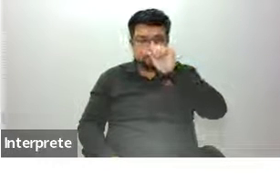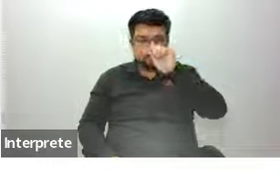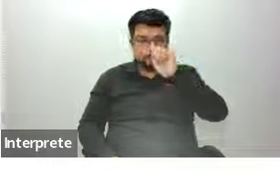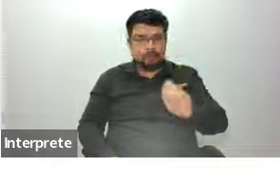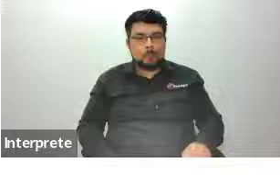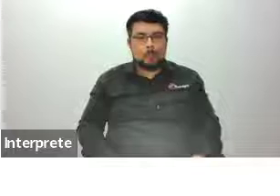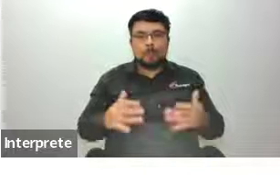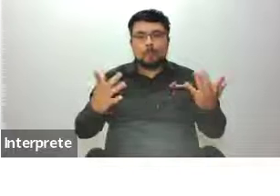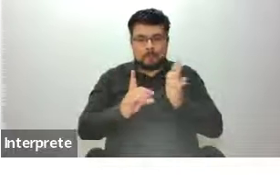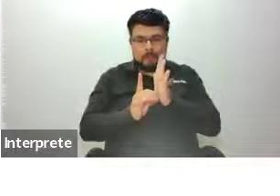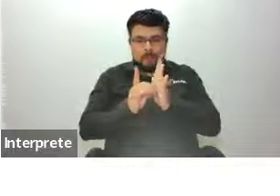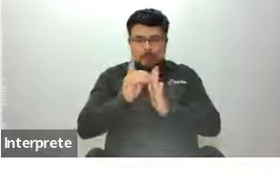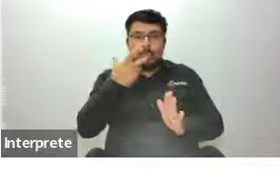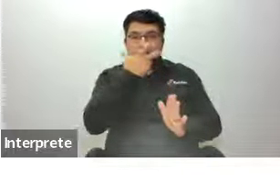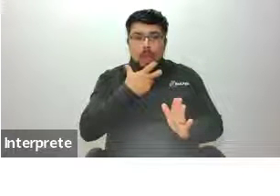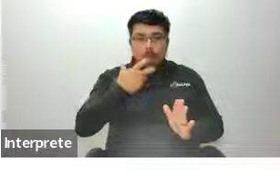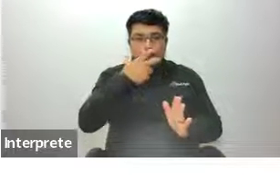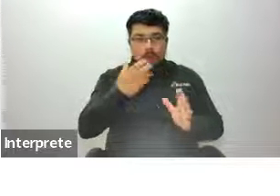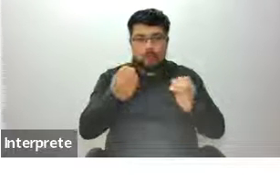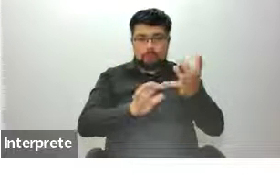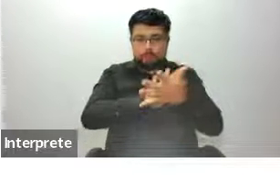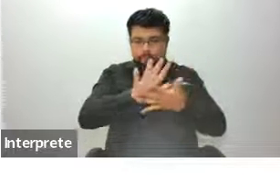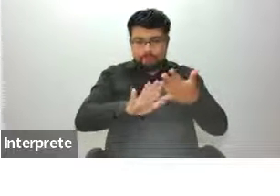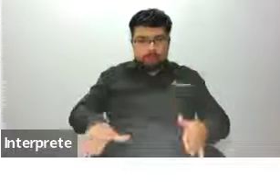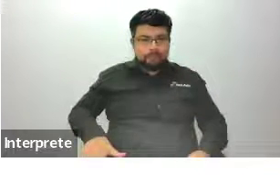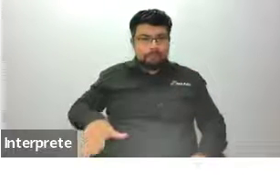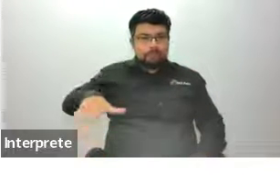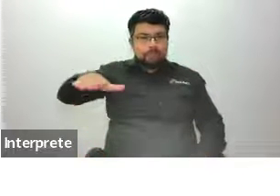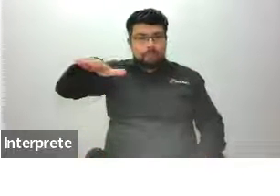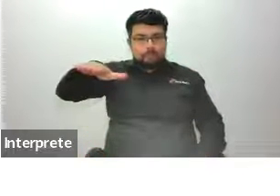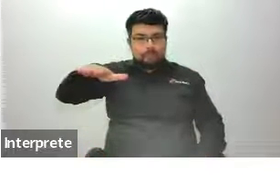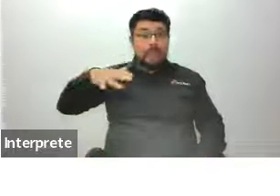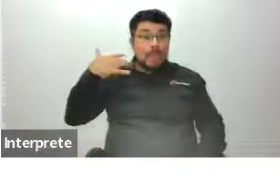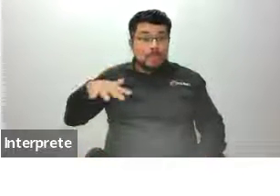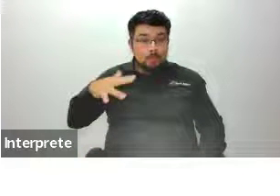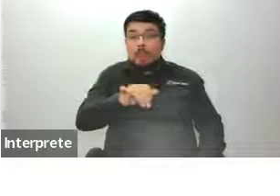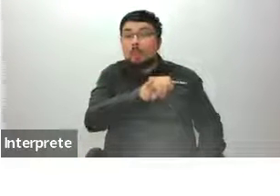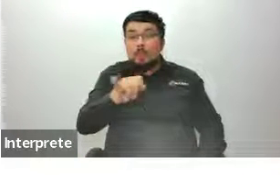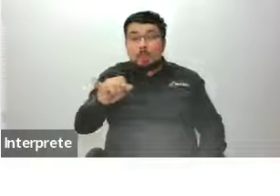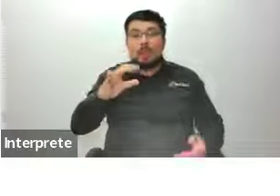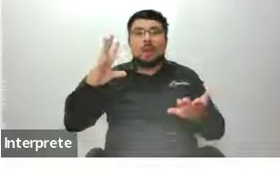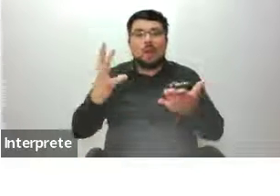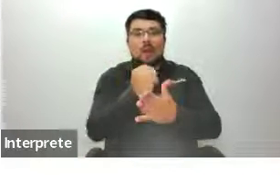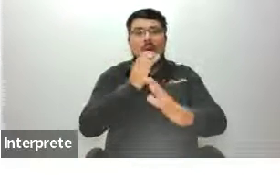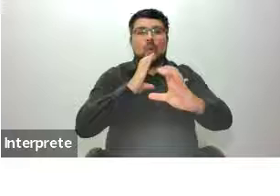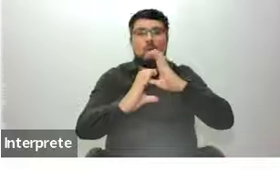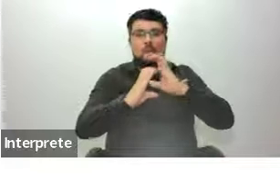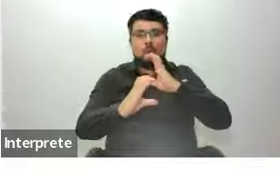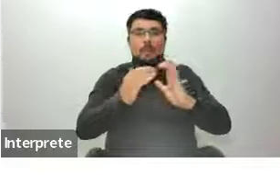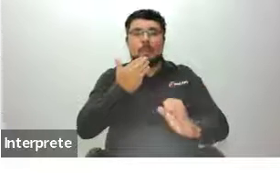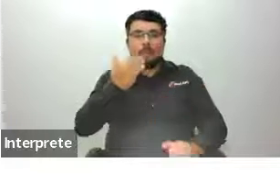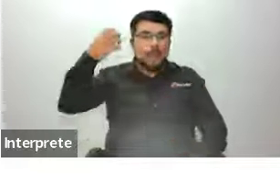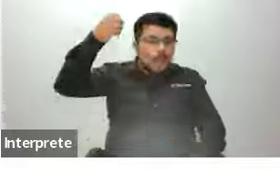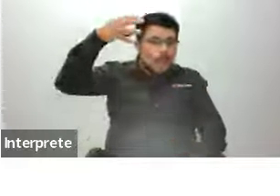el desarrollo del lenguaje, entonces, es esencial para la comunicación y el aprendizaje y también